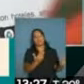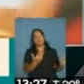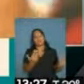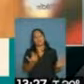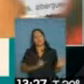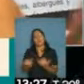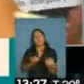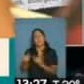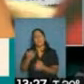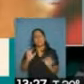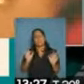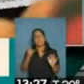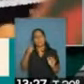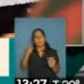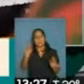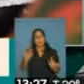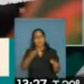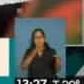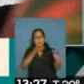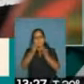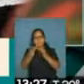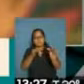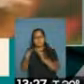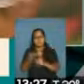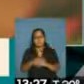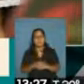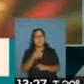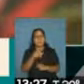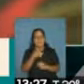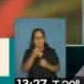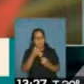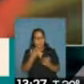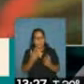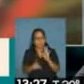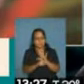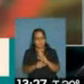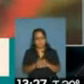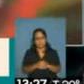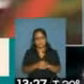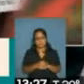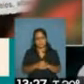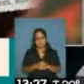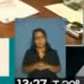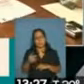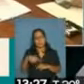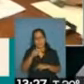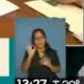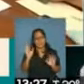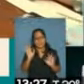inquietudes y el intercambio que pretendemos que enriquezca la ley. Usted ya viene con algunos sectores